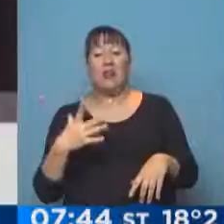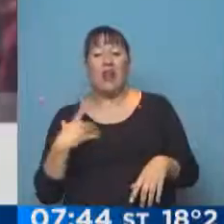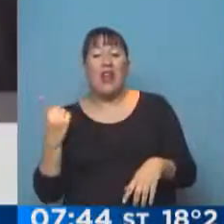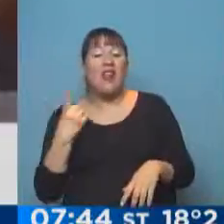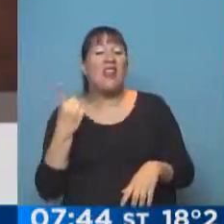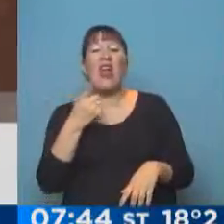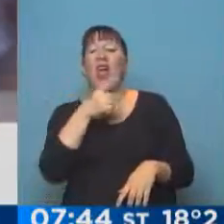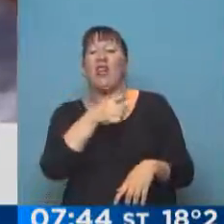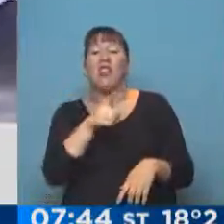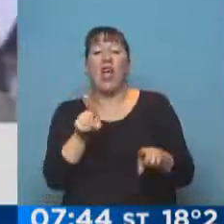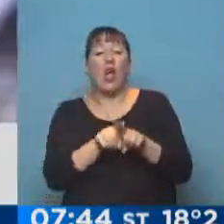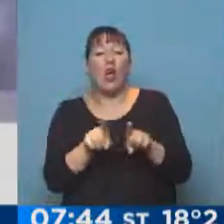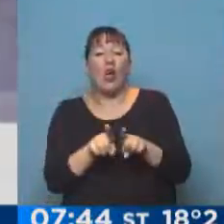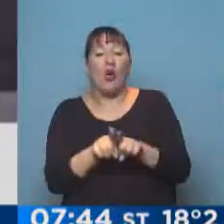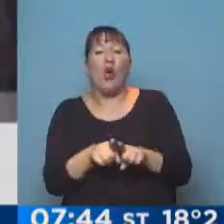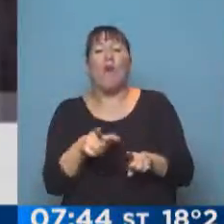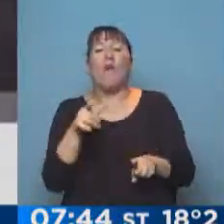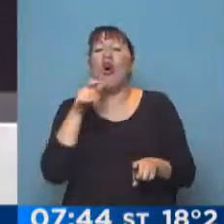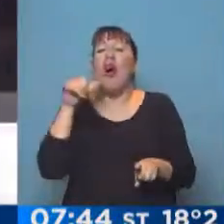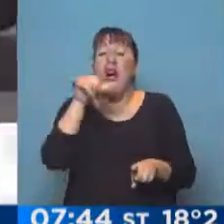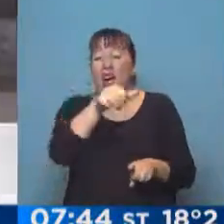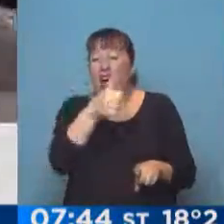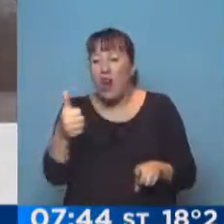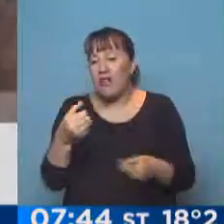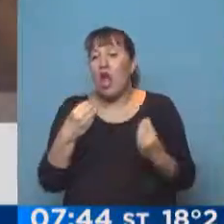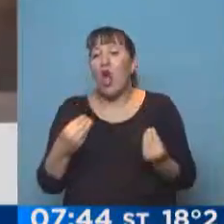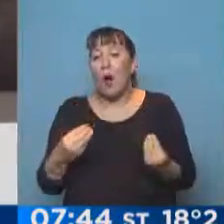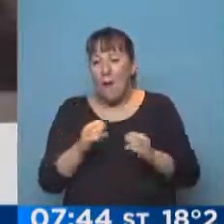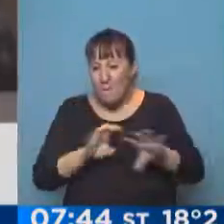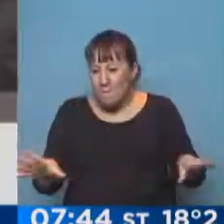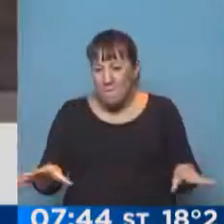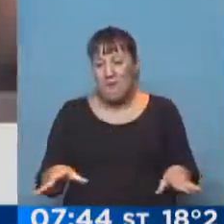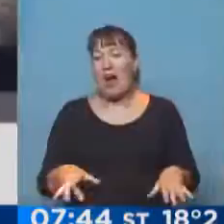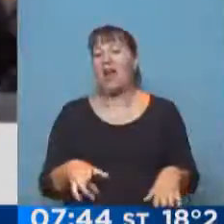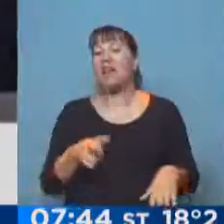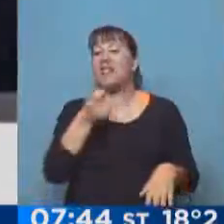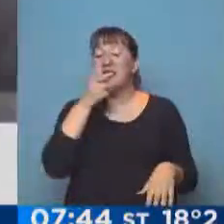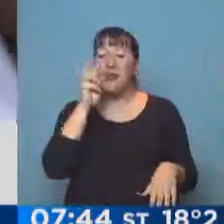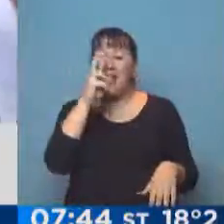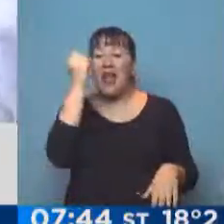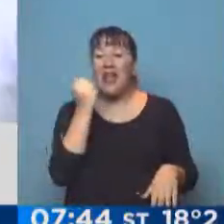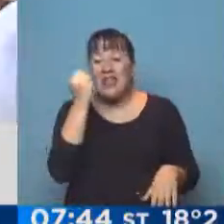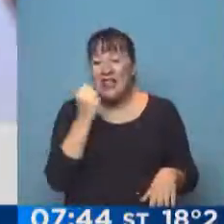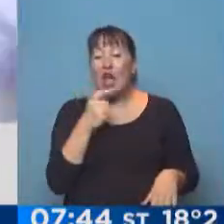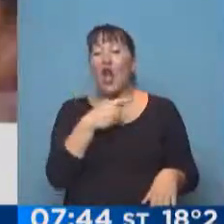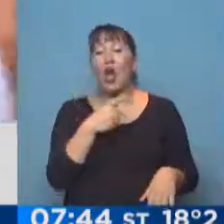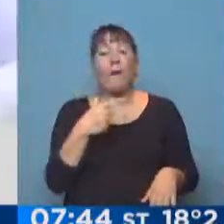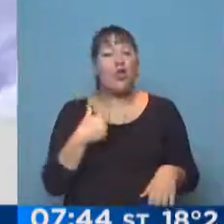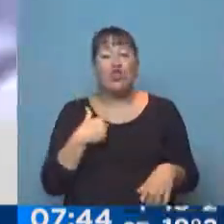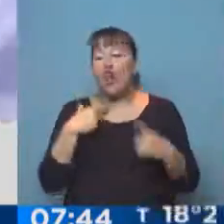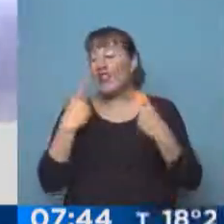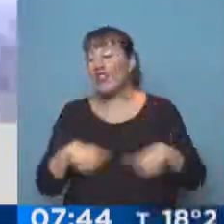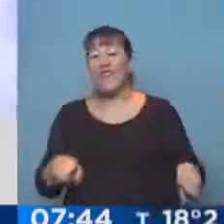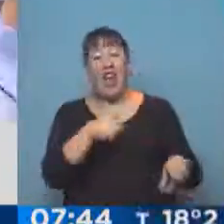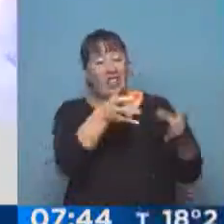Chile, ¿cómo Aerolínea va a terminar despegando? Y ni que hablar si escuchamos economistas de JP Morgan. Yo soy todo lo contrario a todo